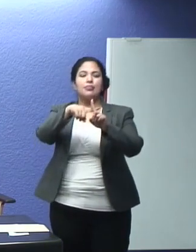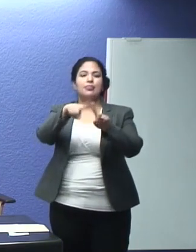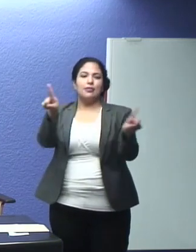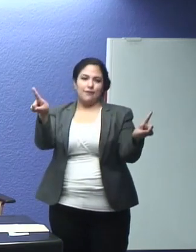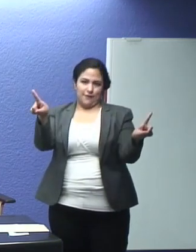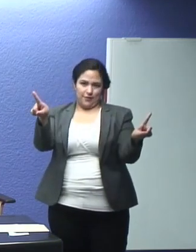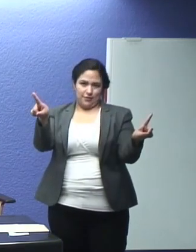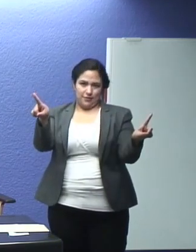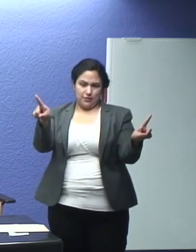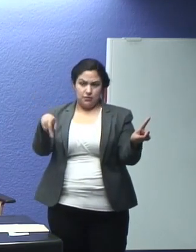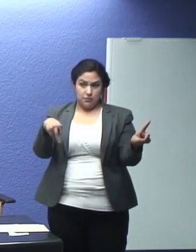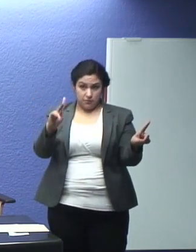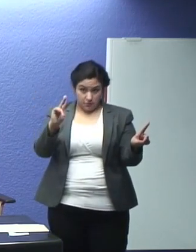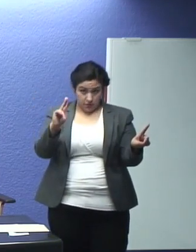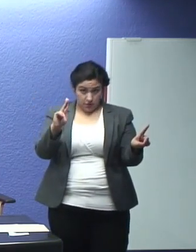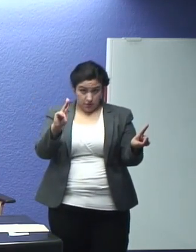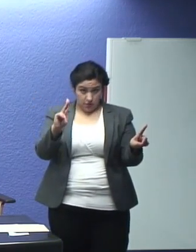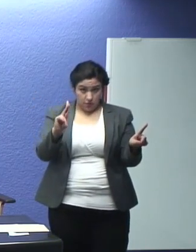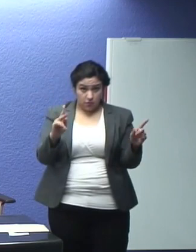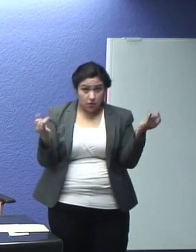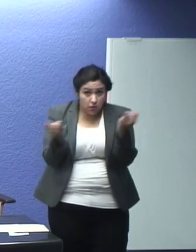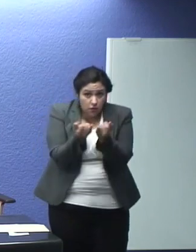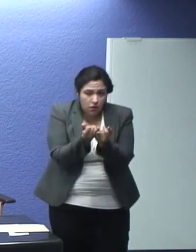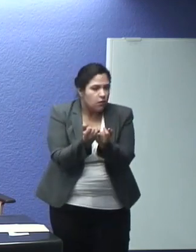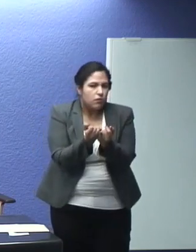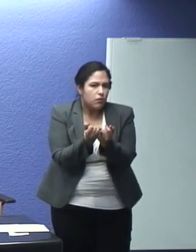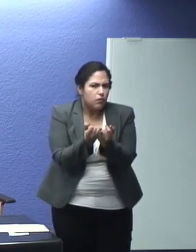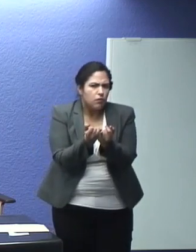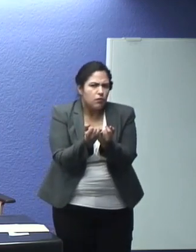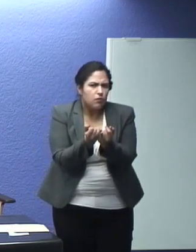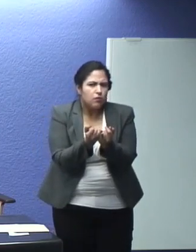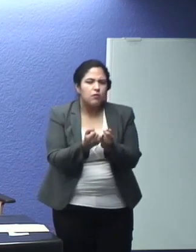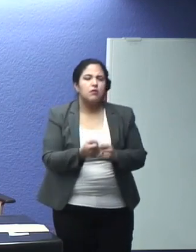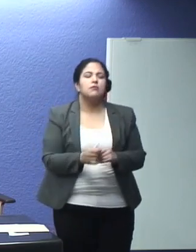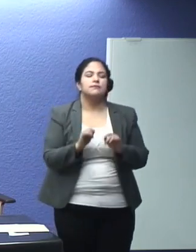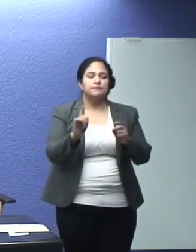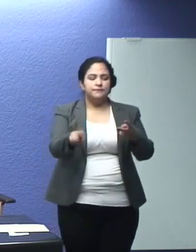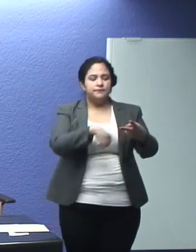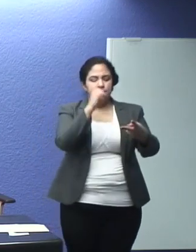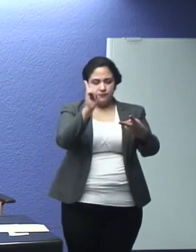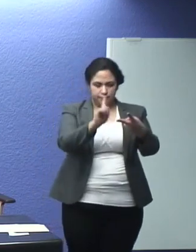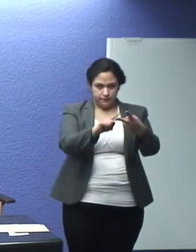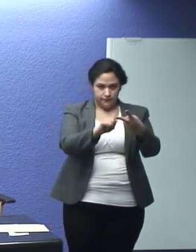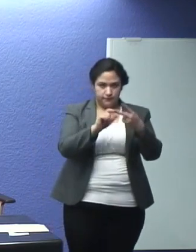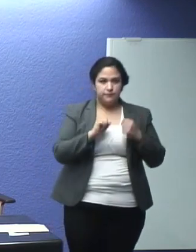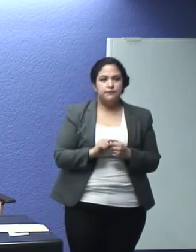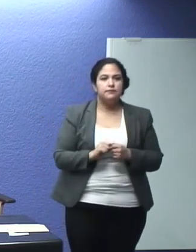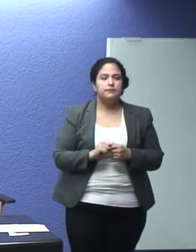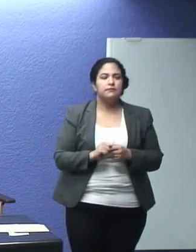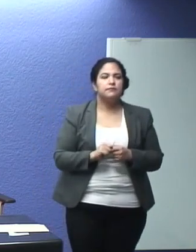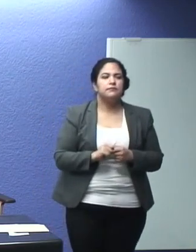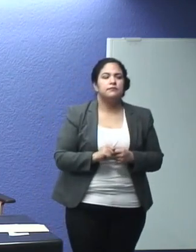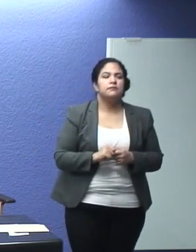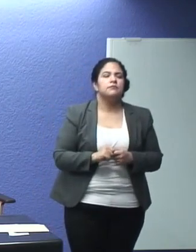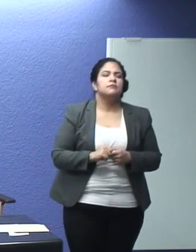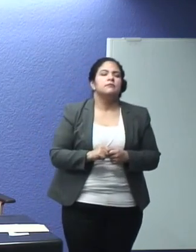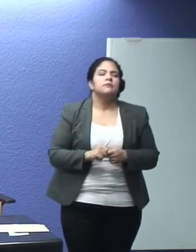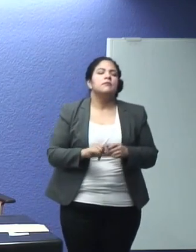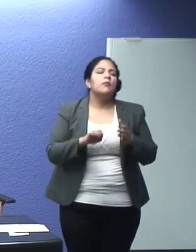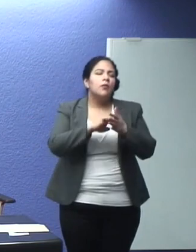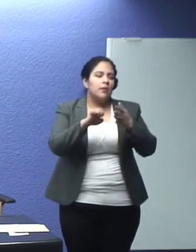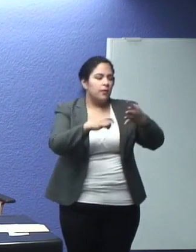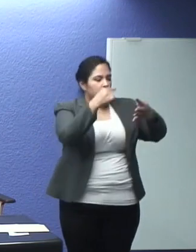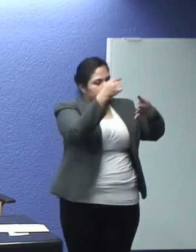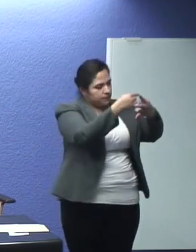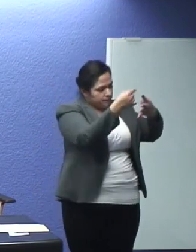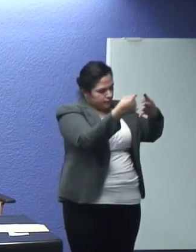ambas terminologías. Ese es un primer punto de referencia. Segundo, al final del día, todos estos modelos,